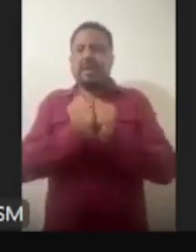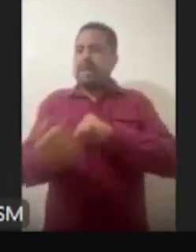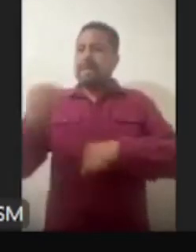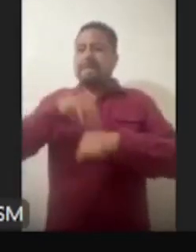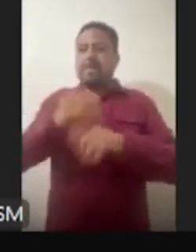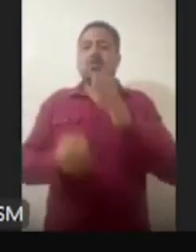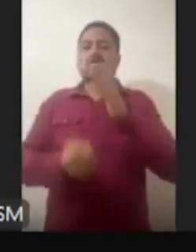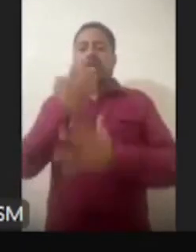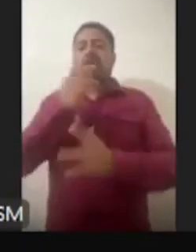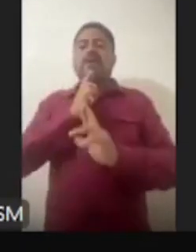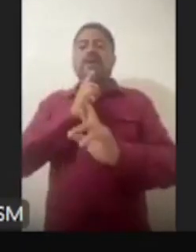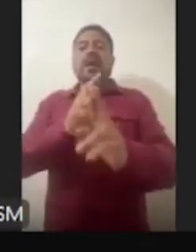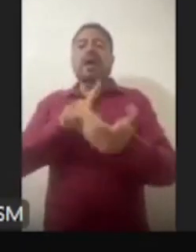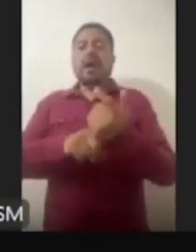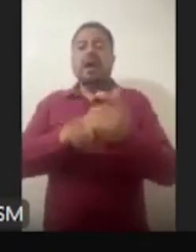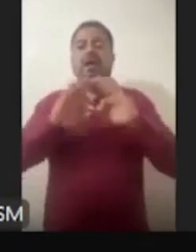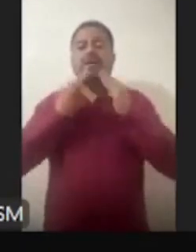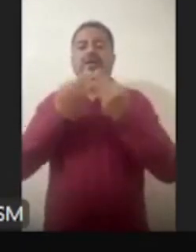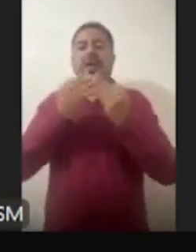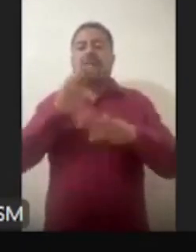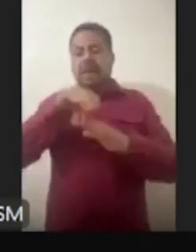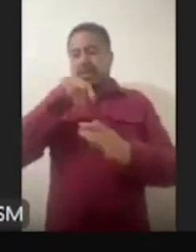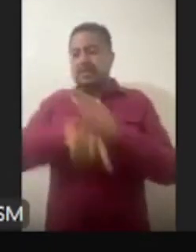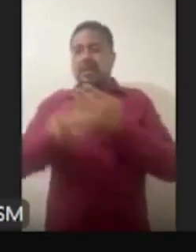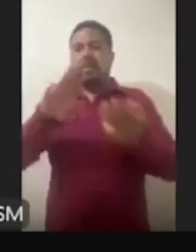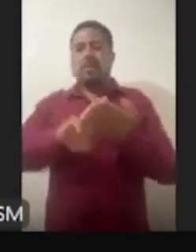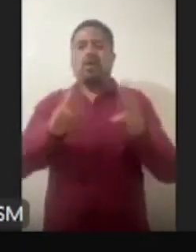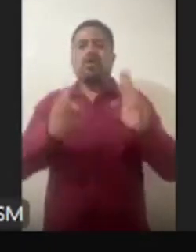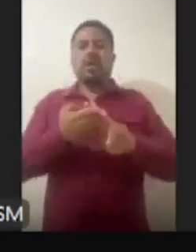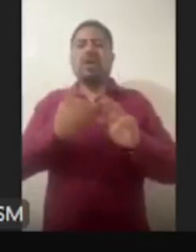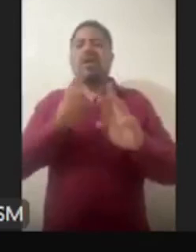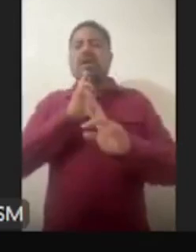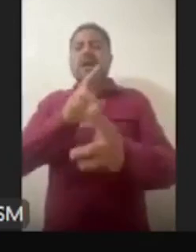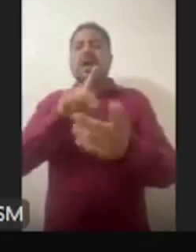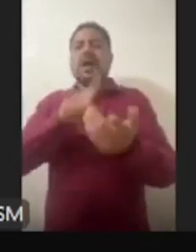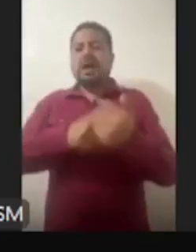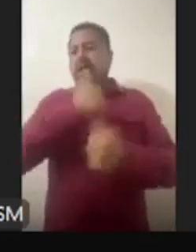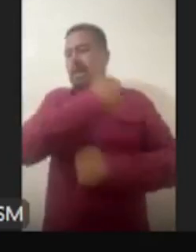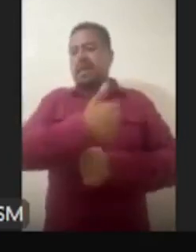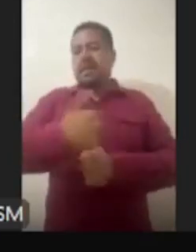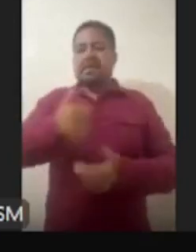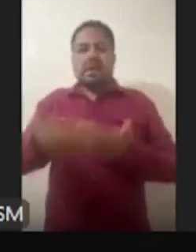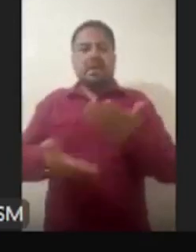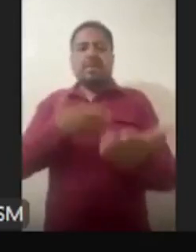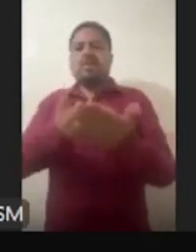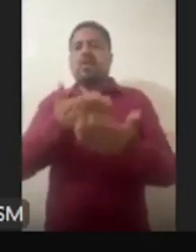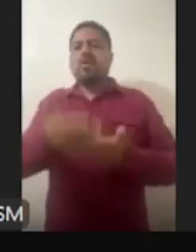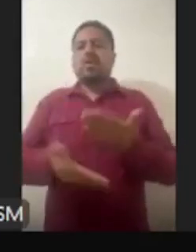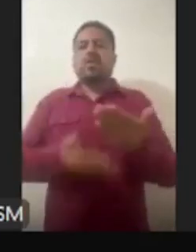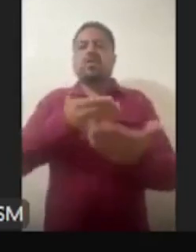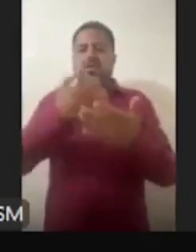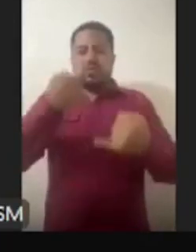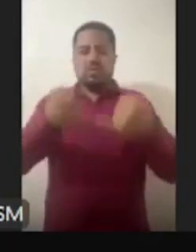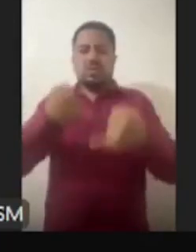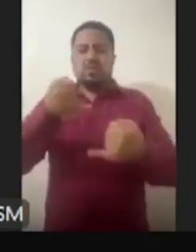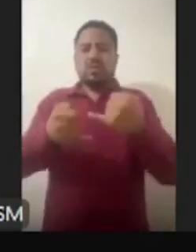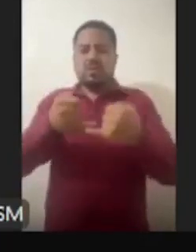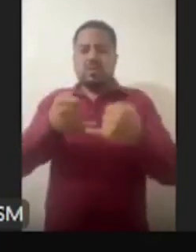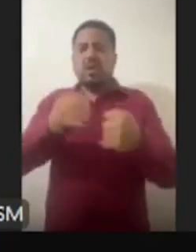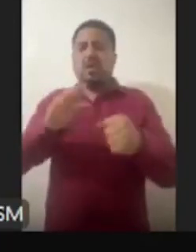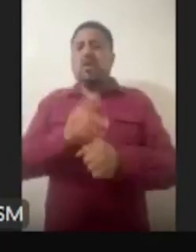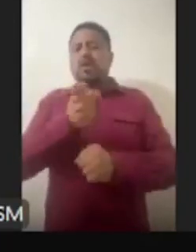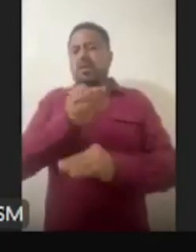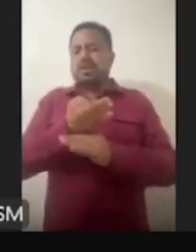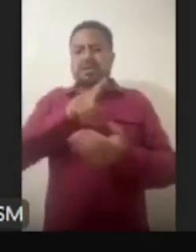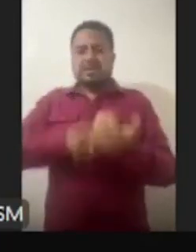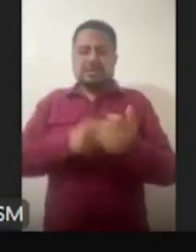que de forma fundada y motivada diera respuesta a cada uno de los planteamientos de los enjuiciantes, por lo que debería informar lo relativo al cumplimiento de las